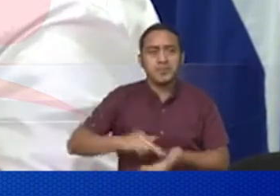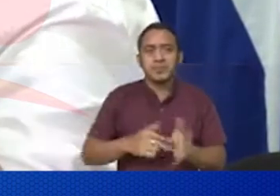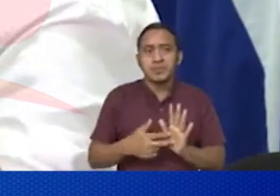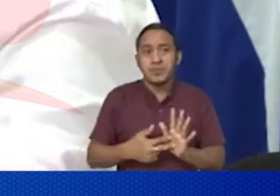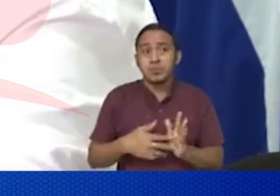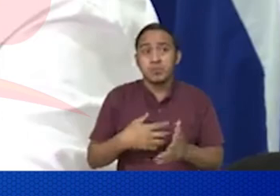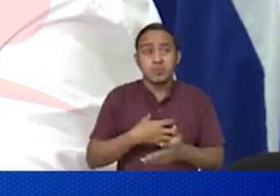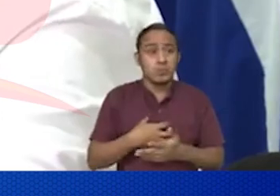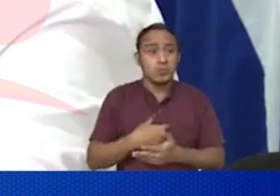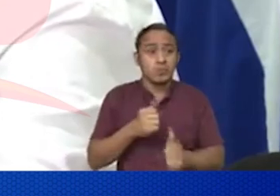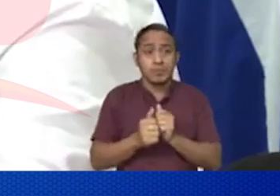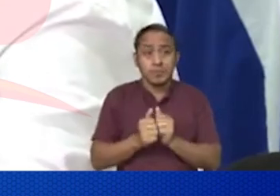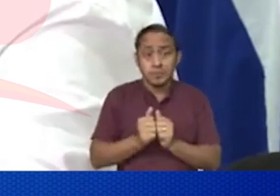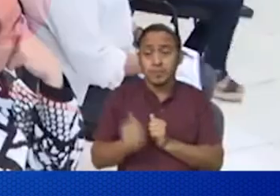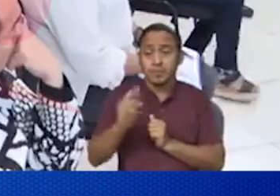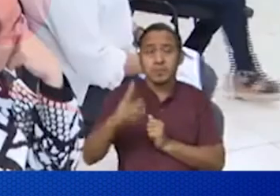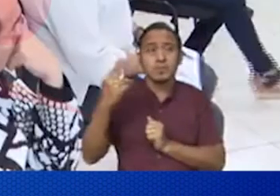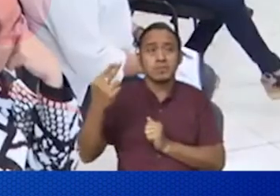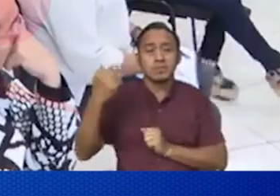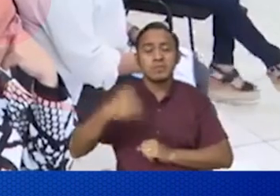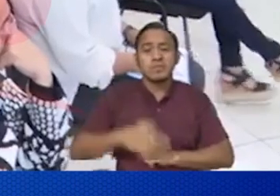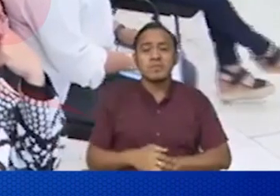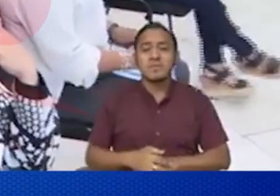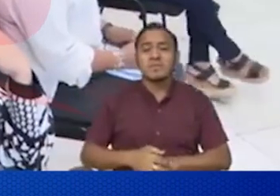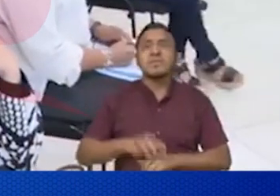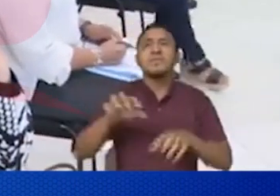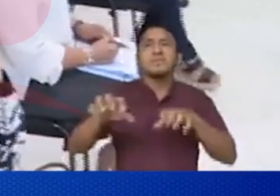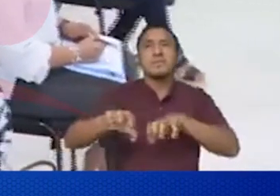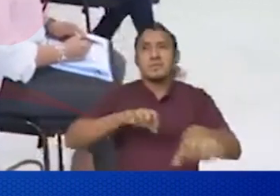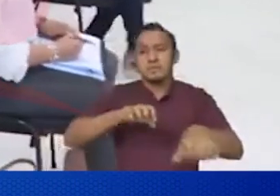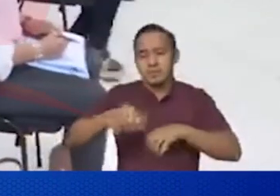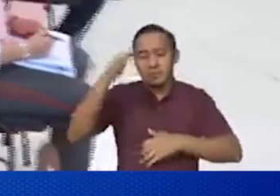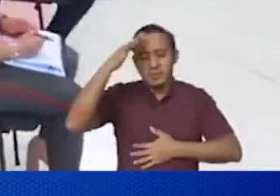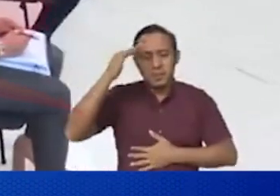situaciones, hechos históricos. Para Noticias 12, Gabriela Solórzano.